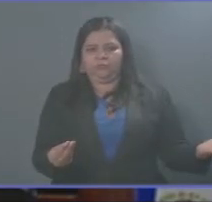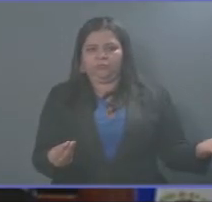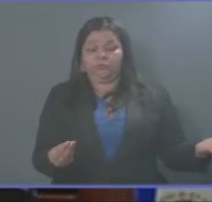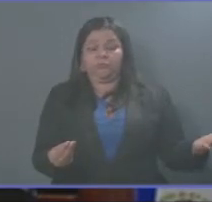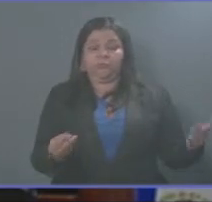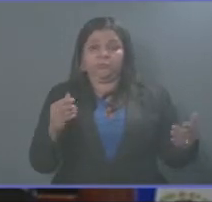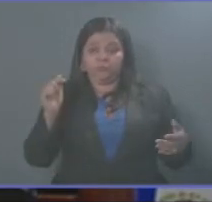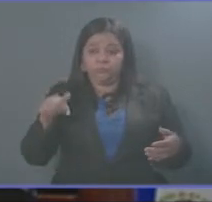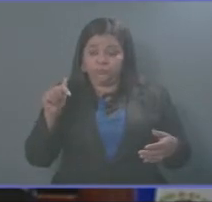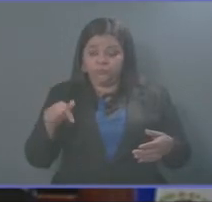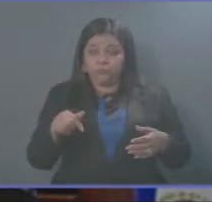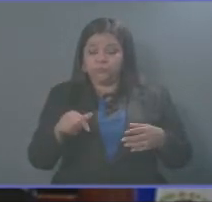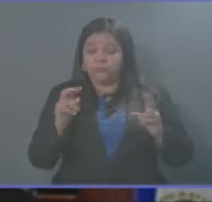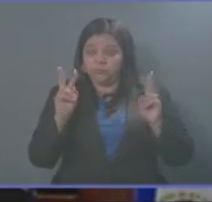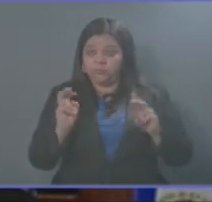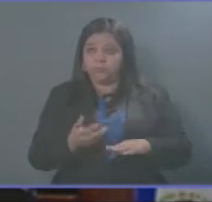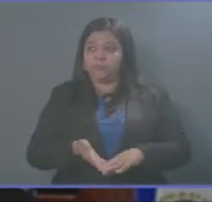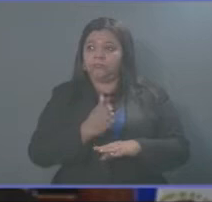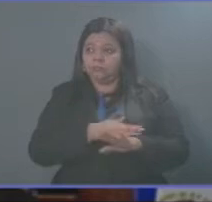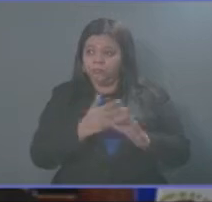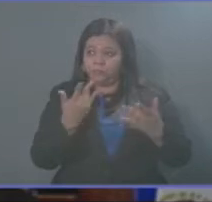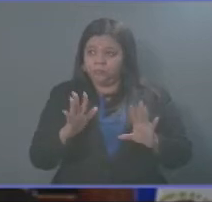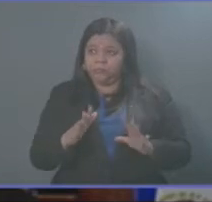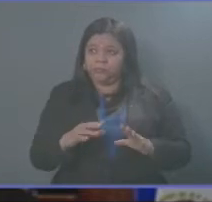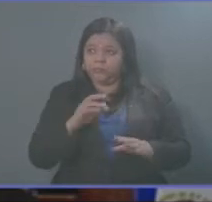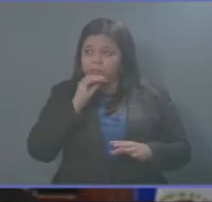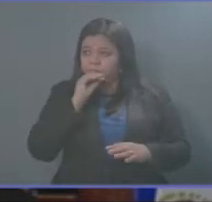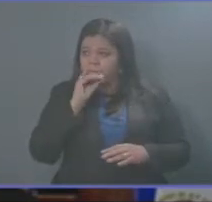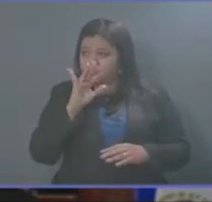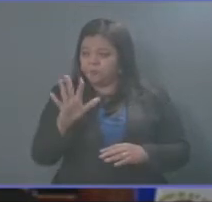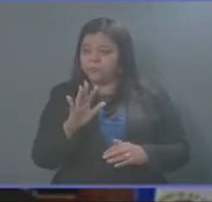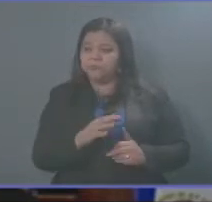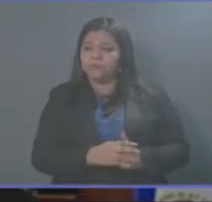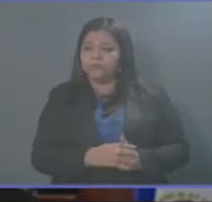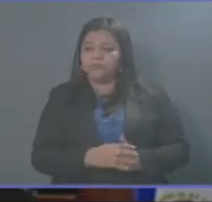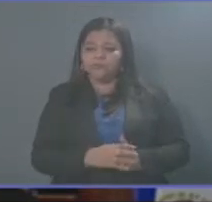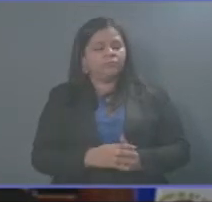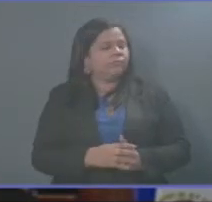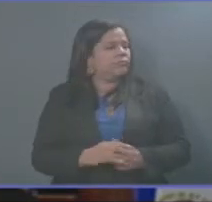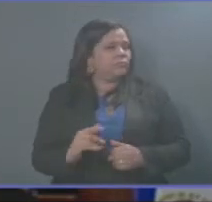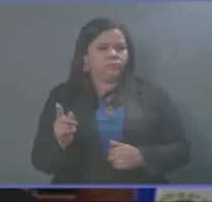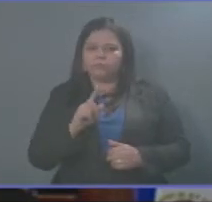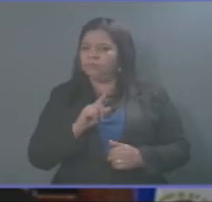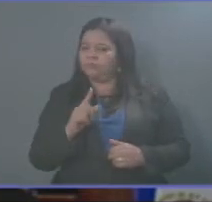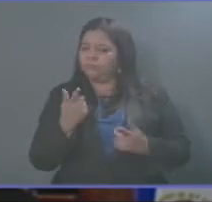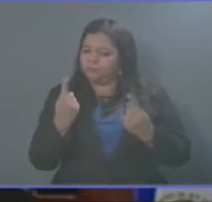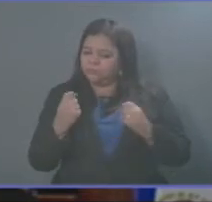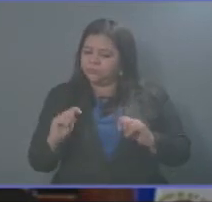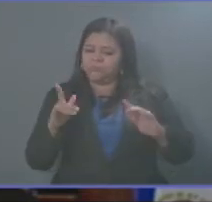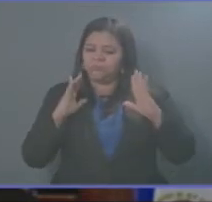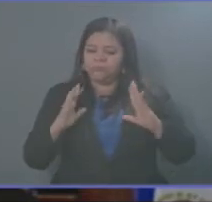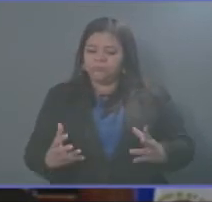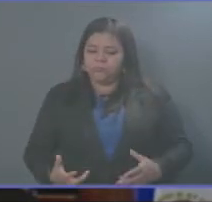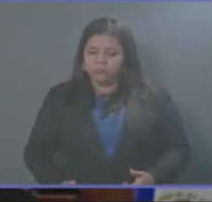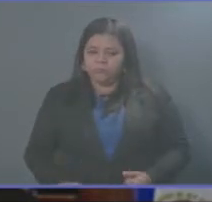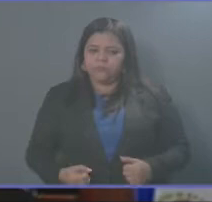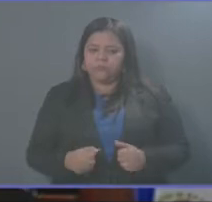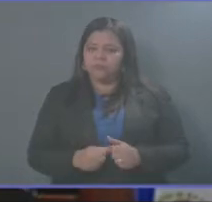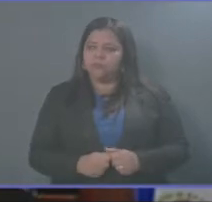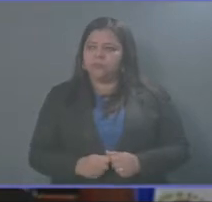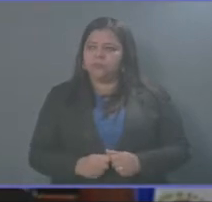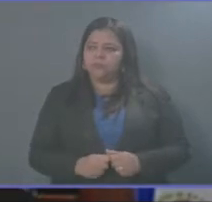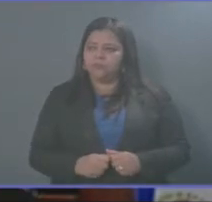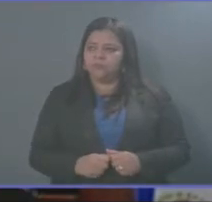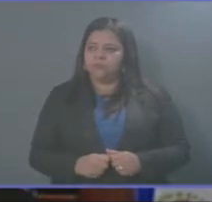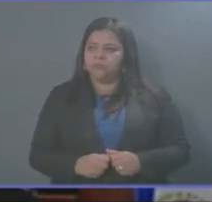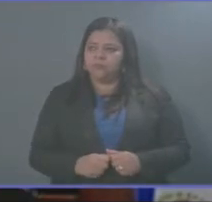este tema nosotros habíamos denunciado el intento del gobierno